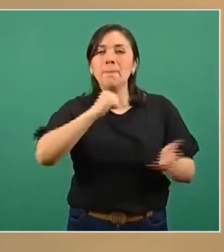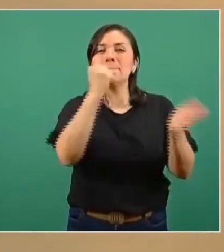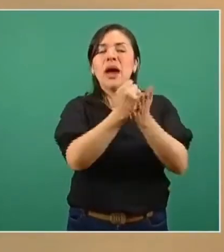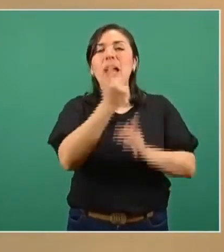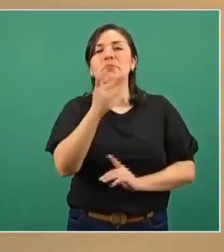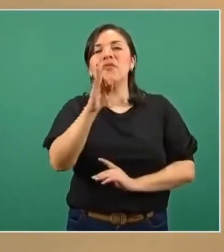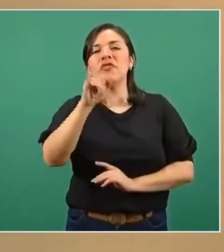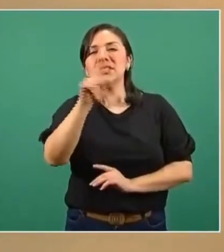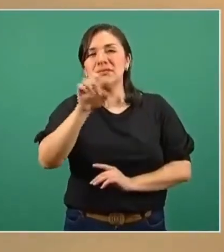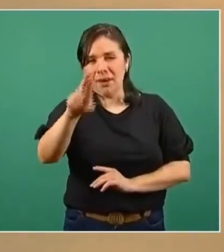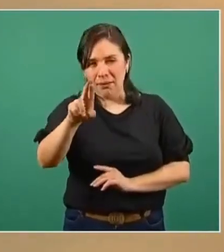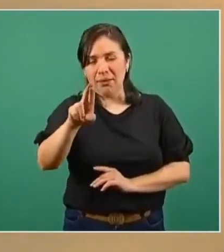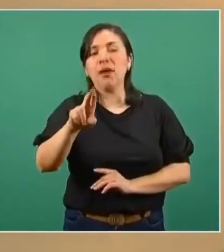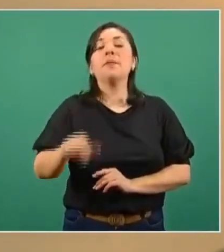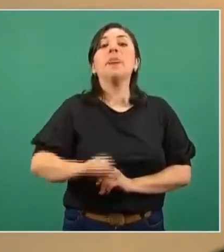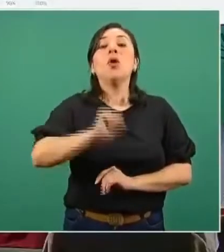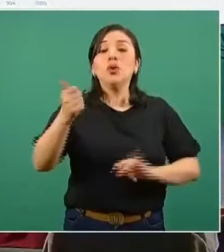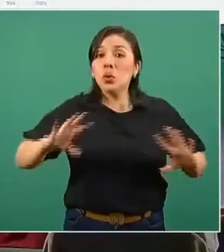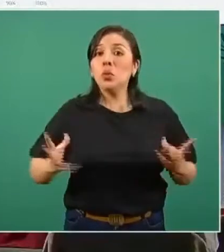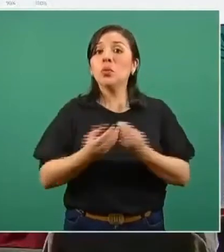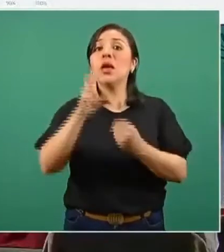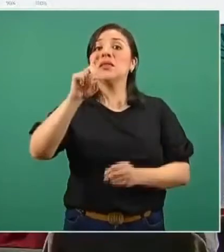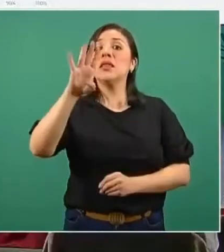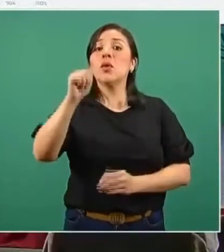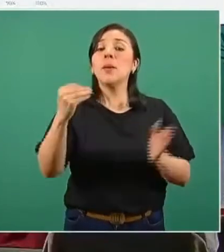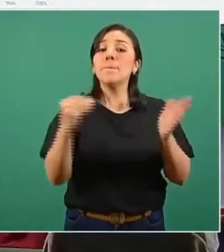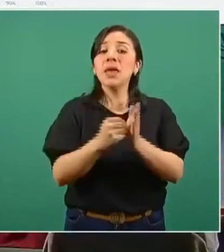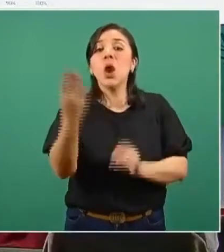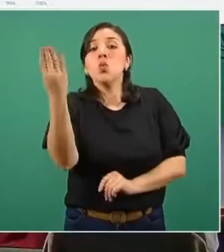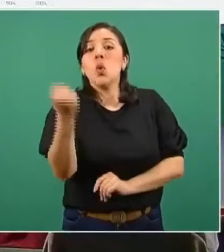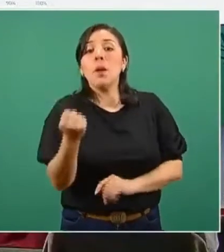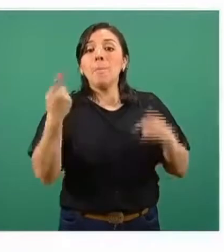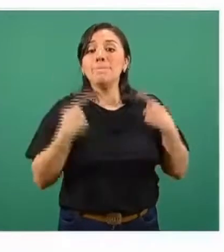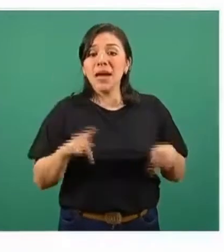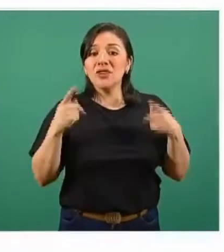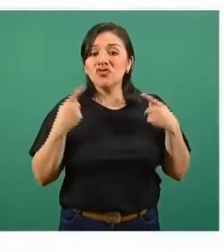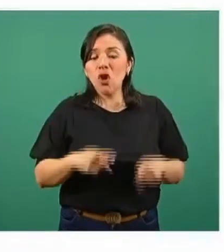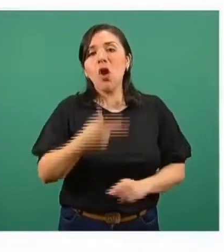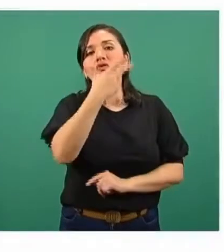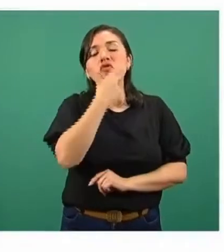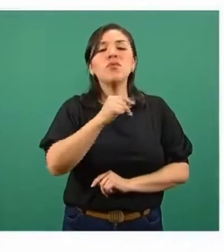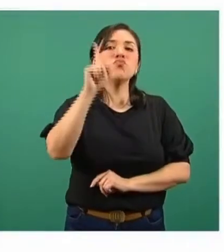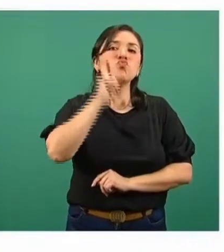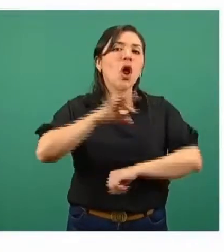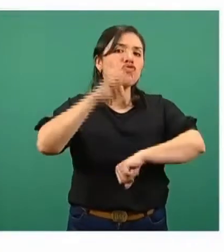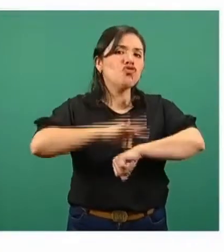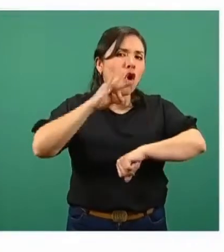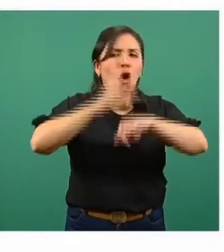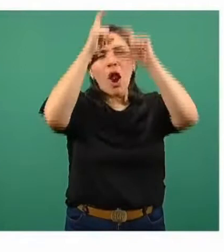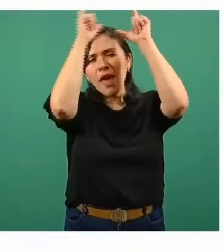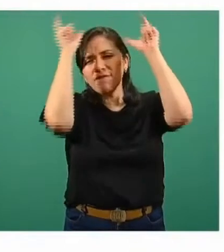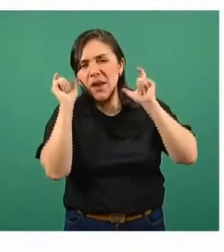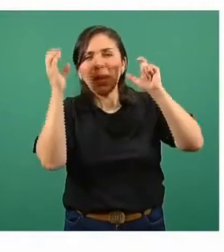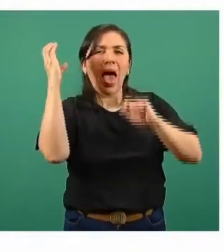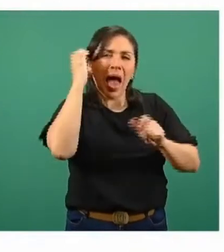Pfizer-BioNTech hasta el momento, y un total de 39,009 médicas y médicos y en general personal de salud